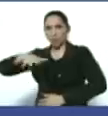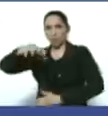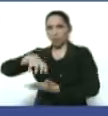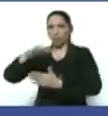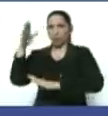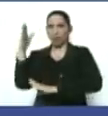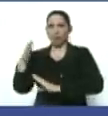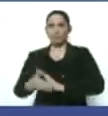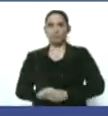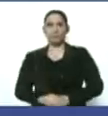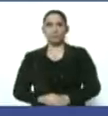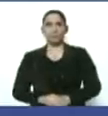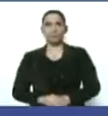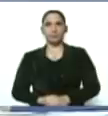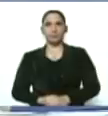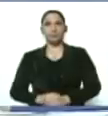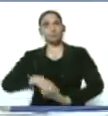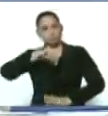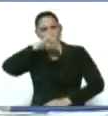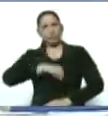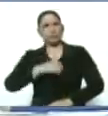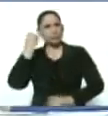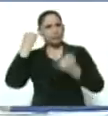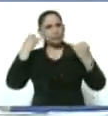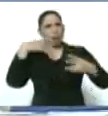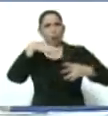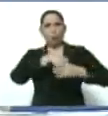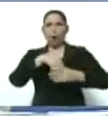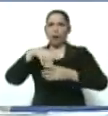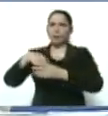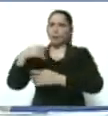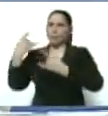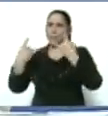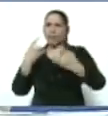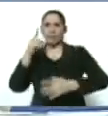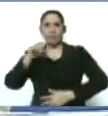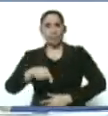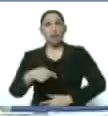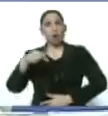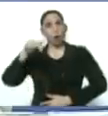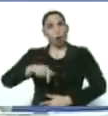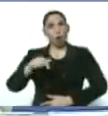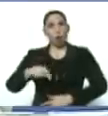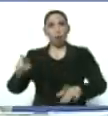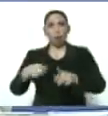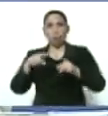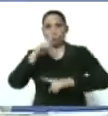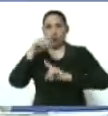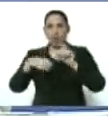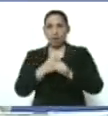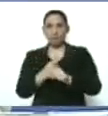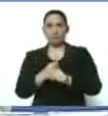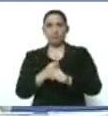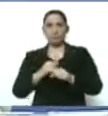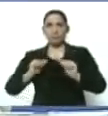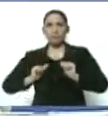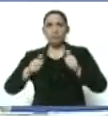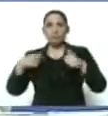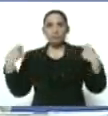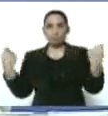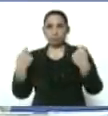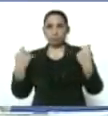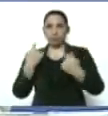Lara. Me gusta esa idea, cuarentena admirable, sobre todo hoy porque se cumple aniversario del inicio de la